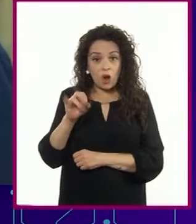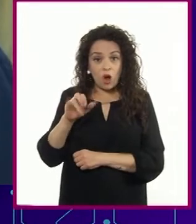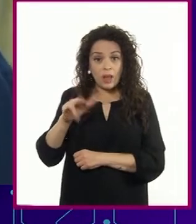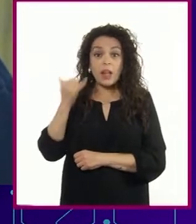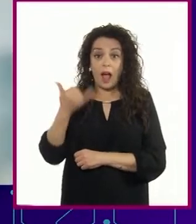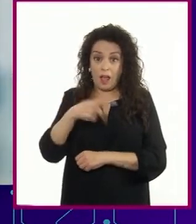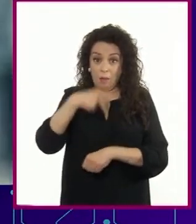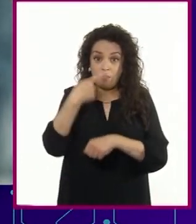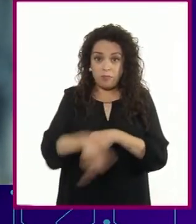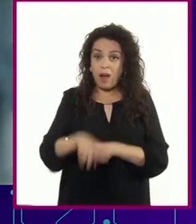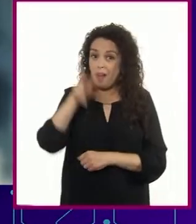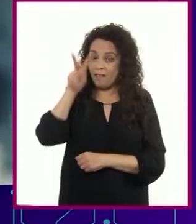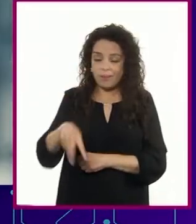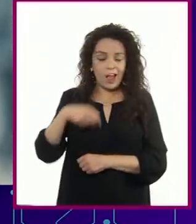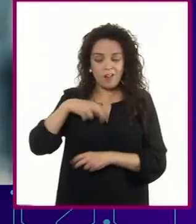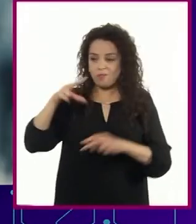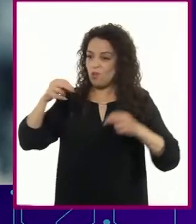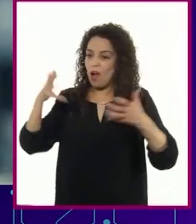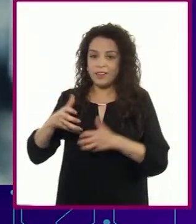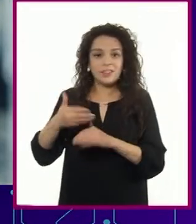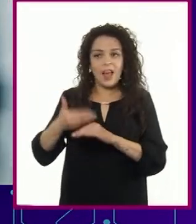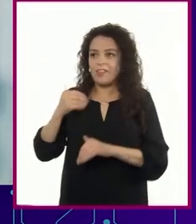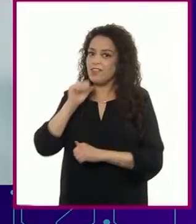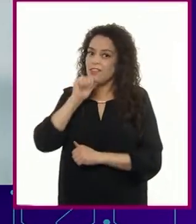hubiera hecho. Si realmente hubiera